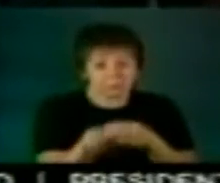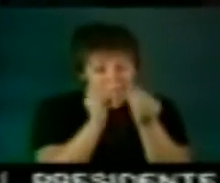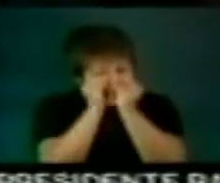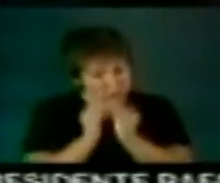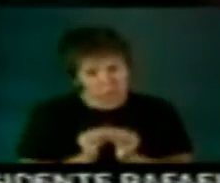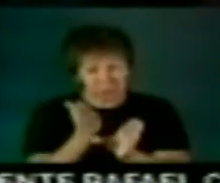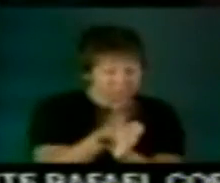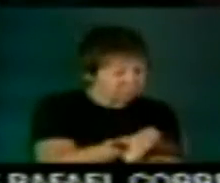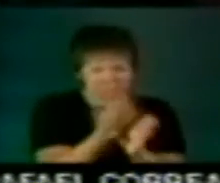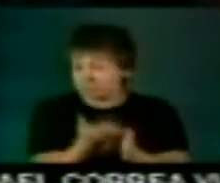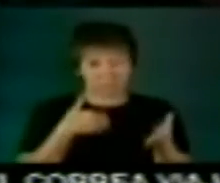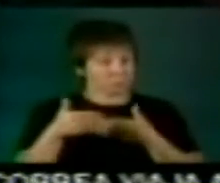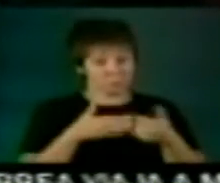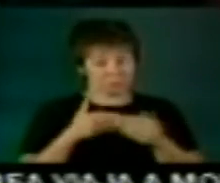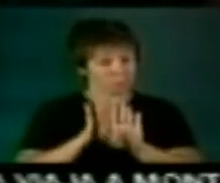presupuestarios.